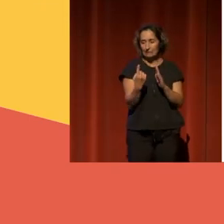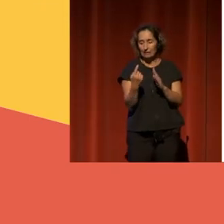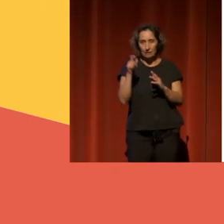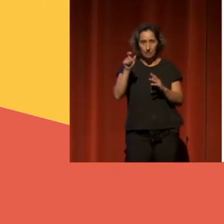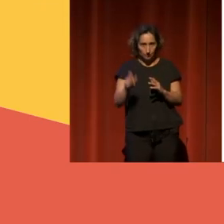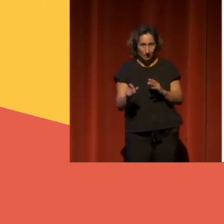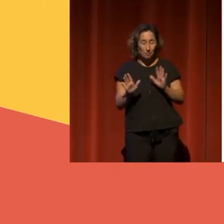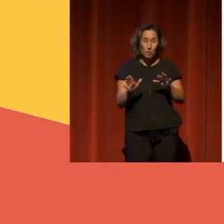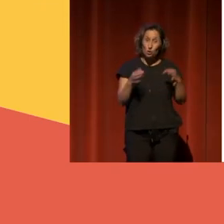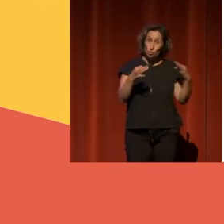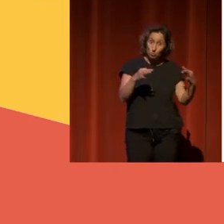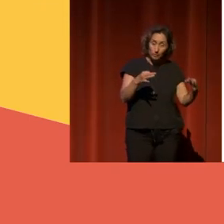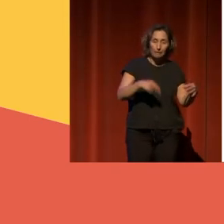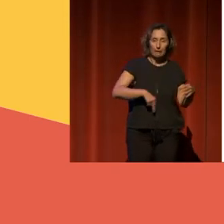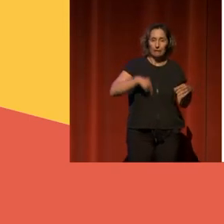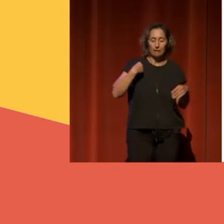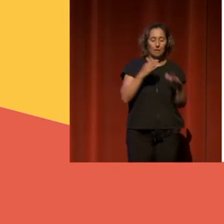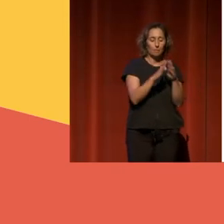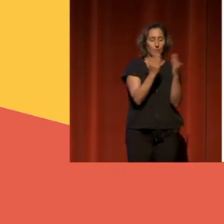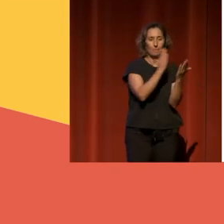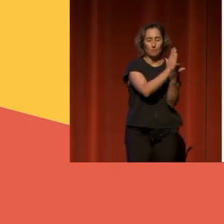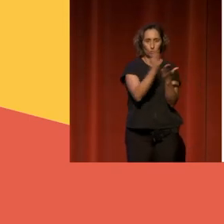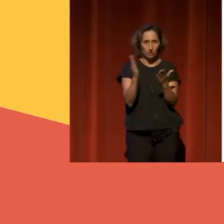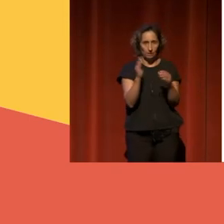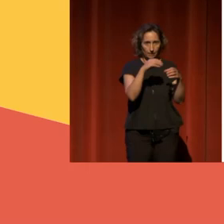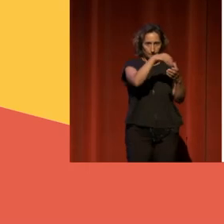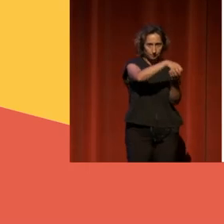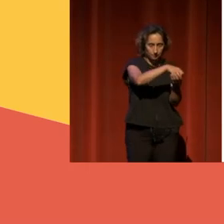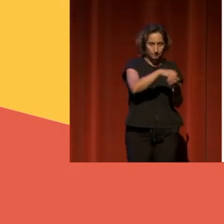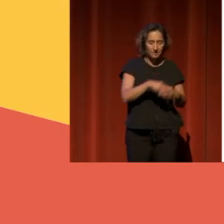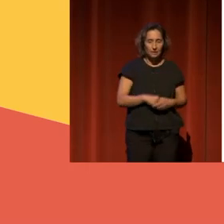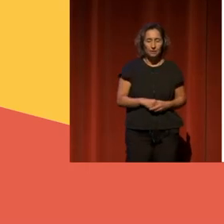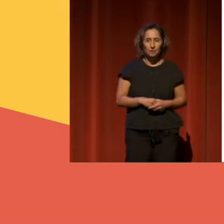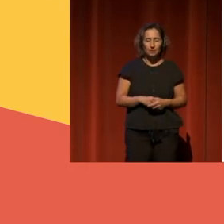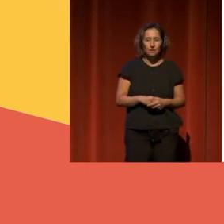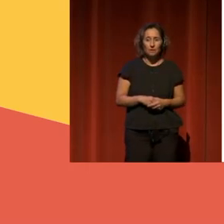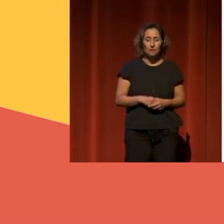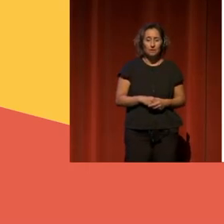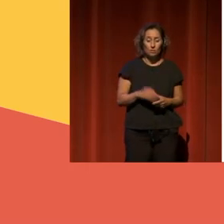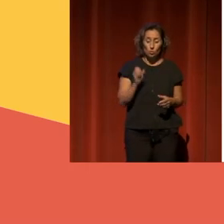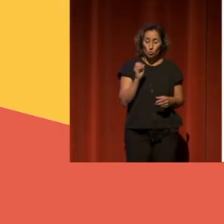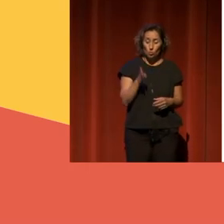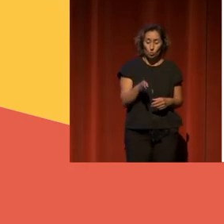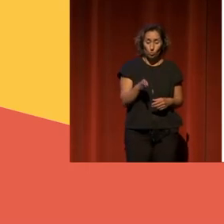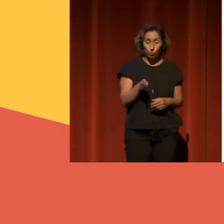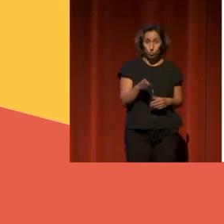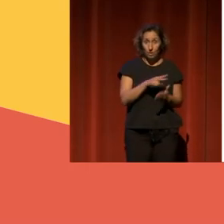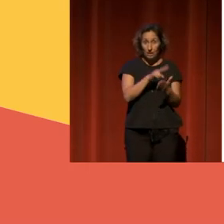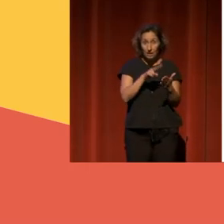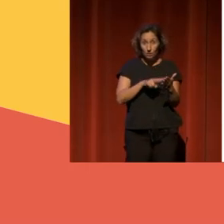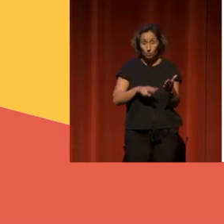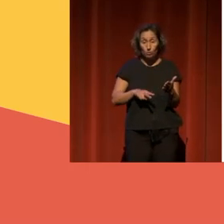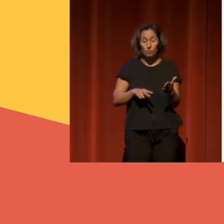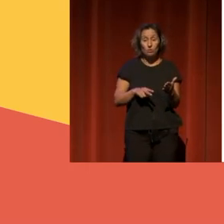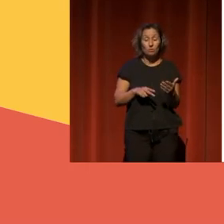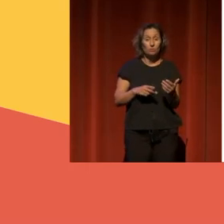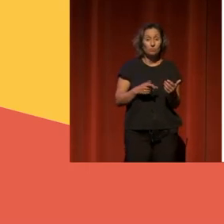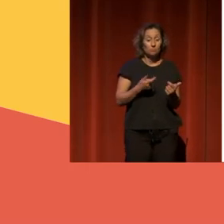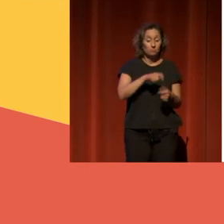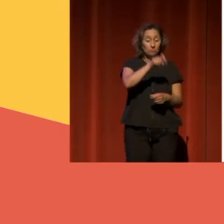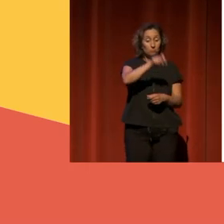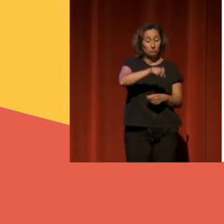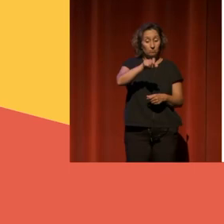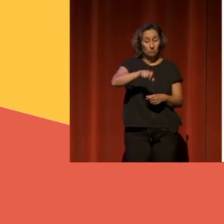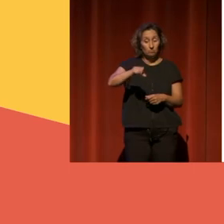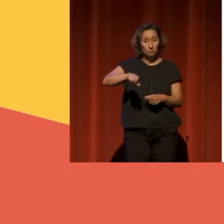bueno, lo normal, biblioteca. El rango de edad como de los clubs de lectura, pues de los que han contestado, se ve